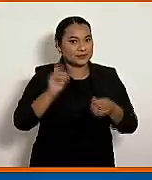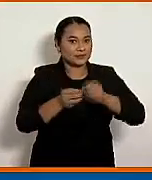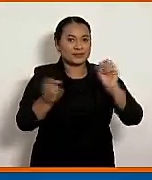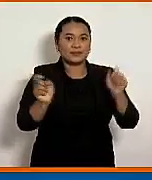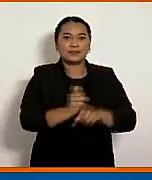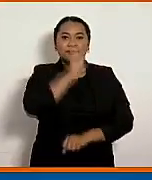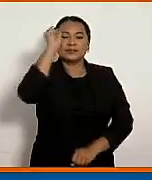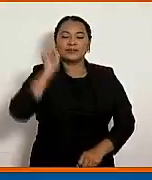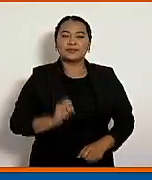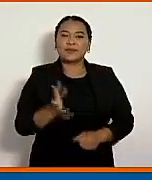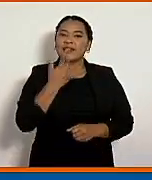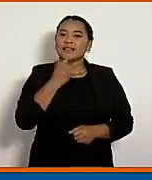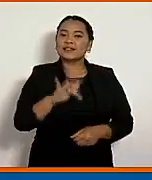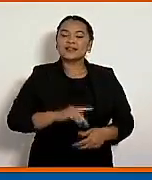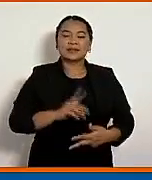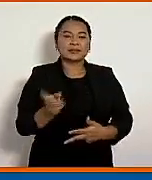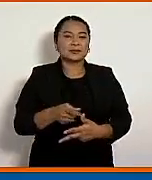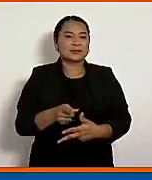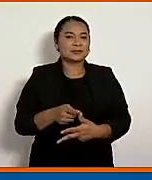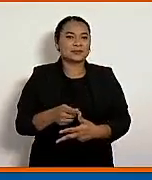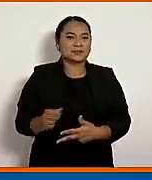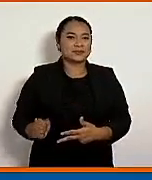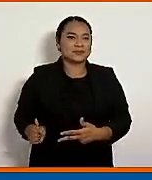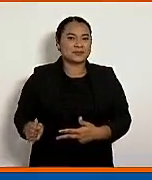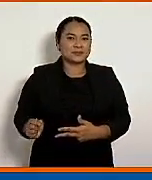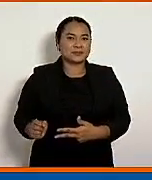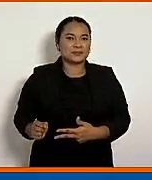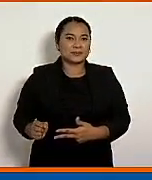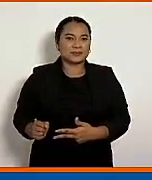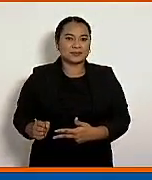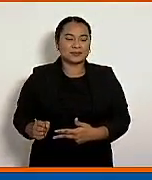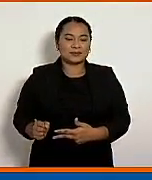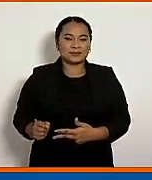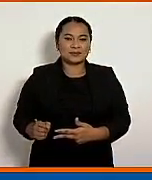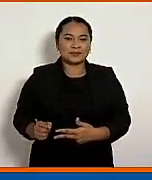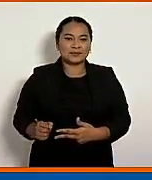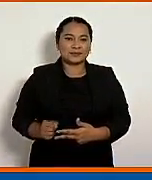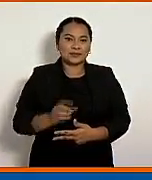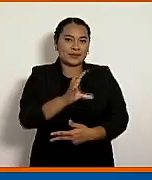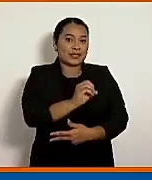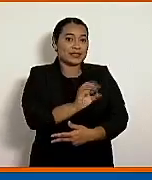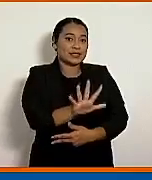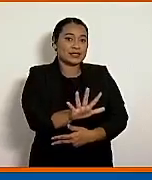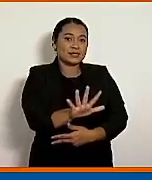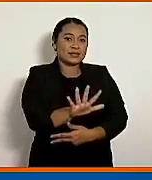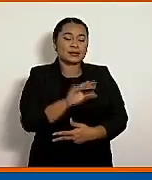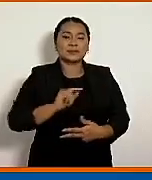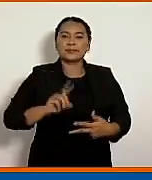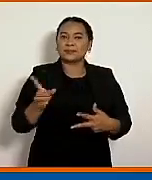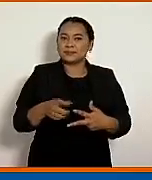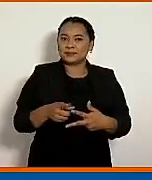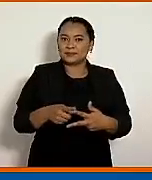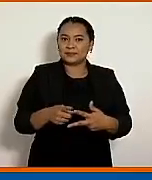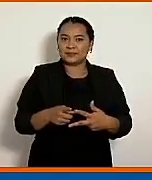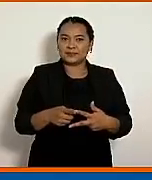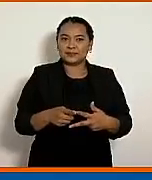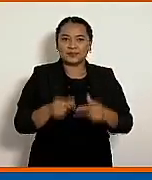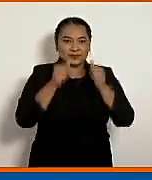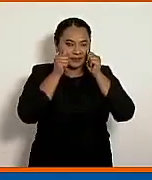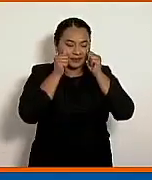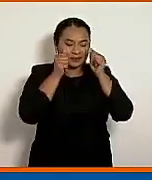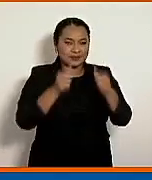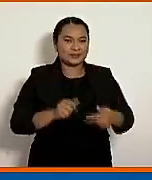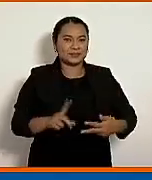es suerte. Y este es el 05, segundo número ganador.